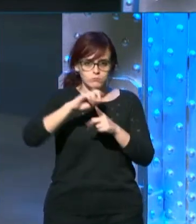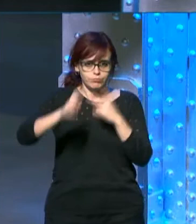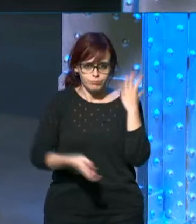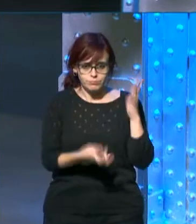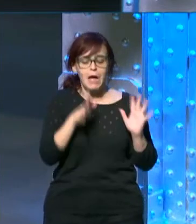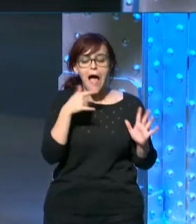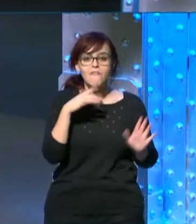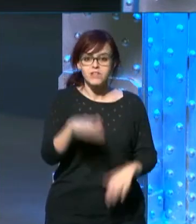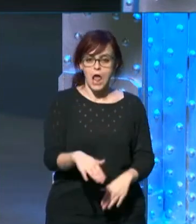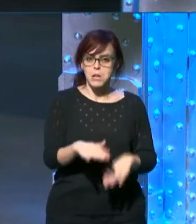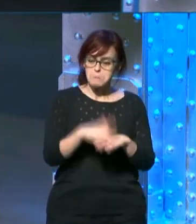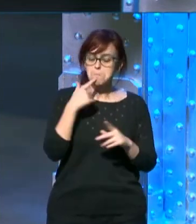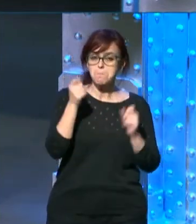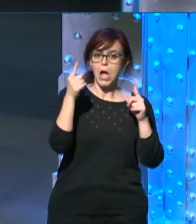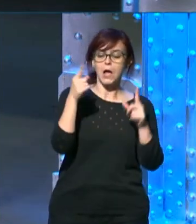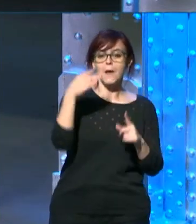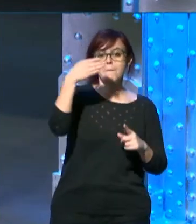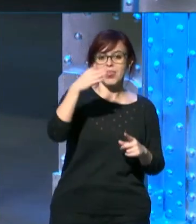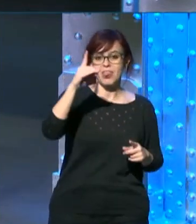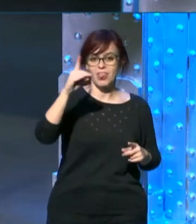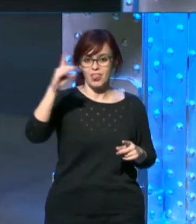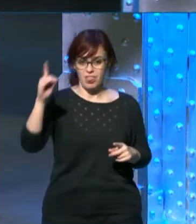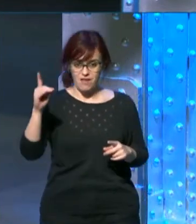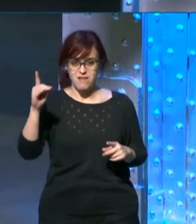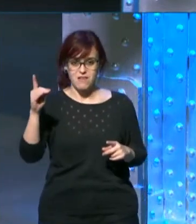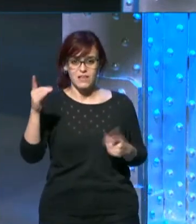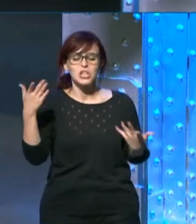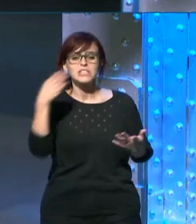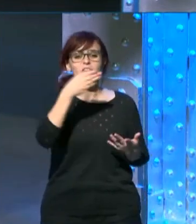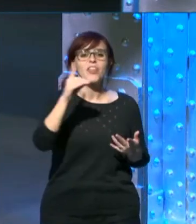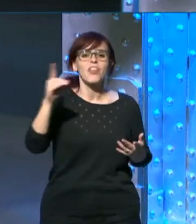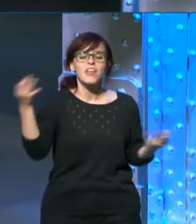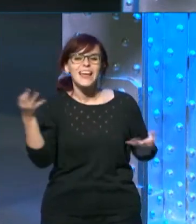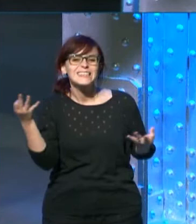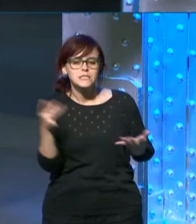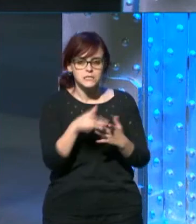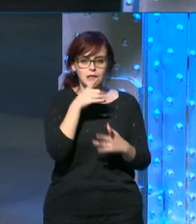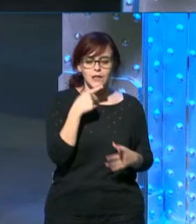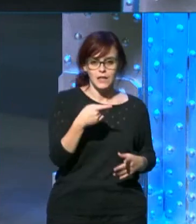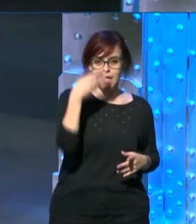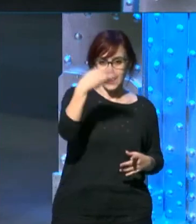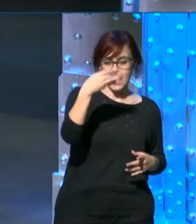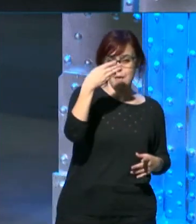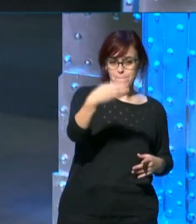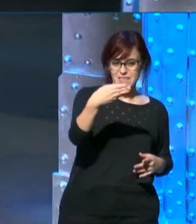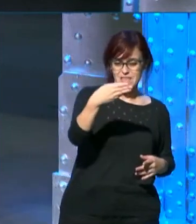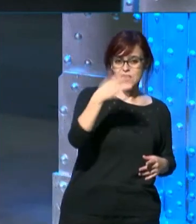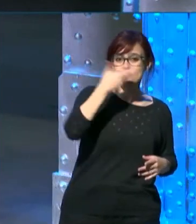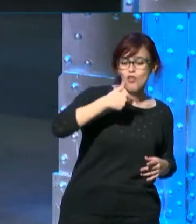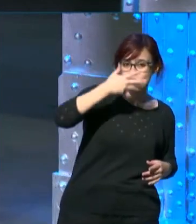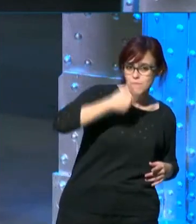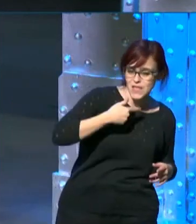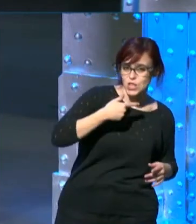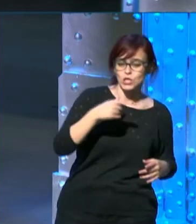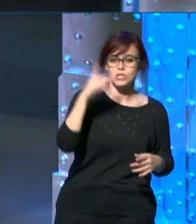disponibles. Y me encontré, bueno, con esto de BDD. ¿Qué era esto de BDD? Bueno, pues son las siglas de algo que se llamaba Behavioral Driven Development. Ya la cosa